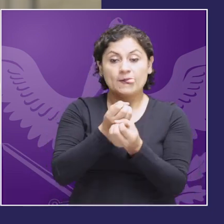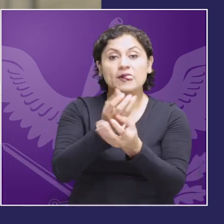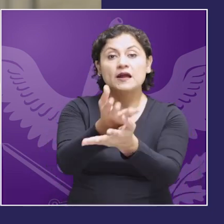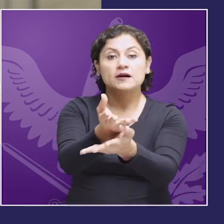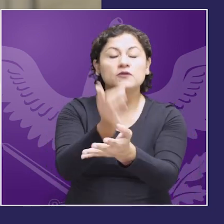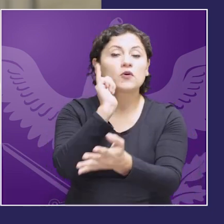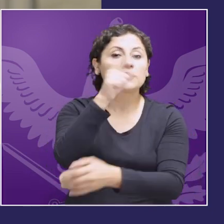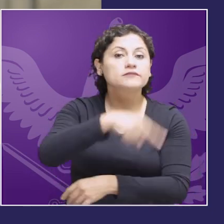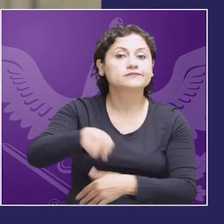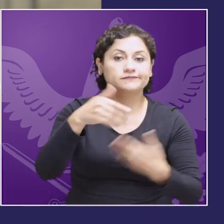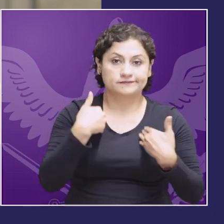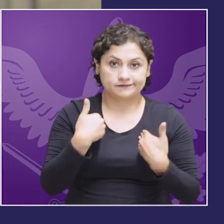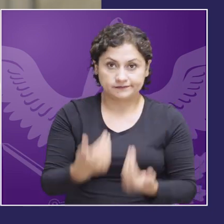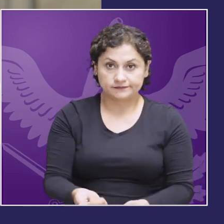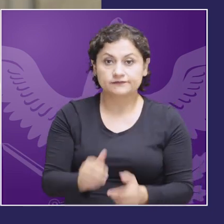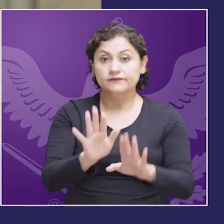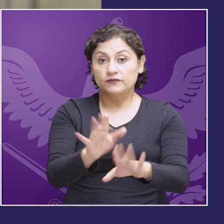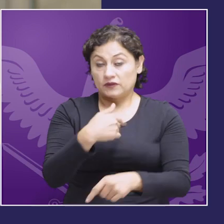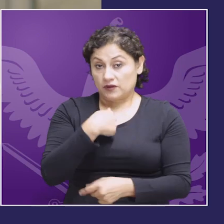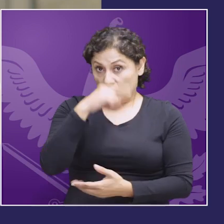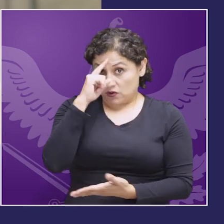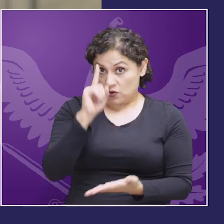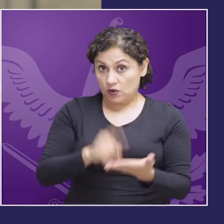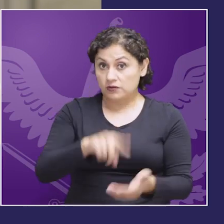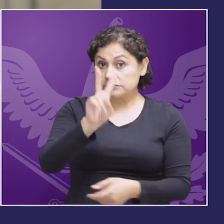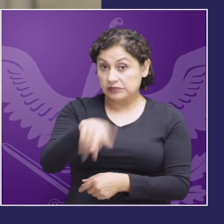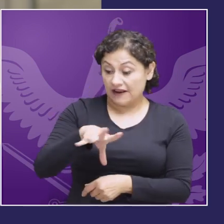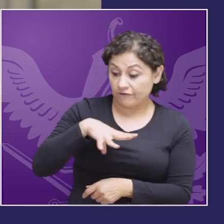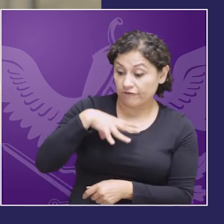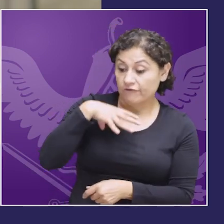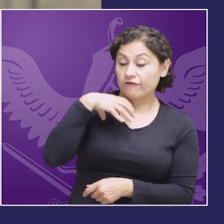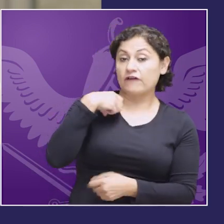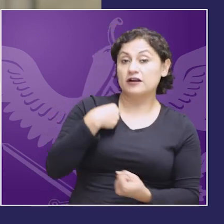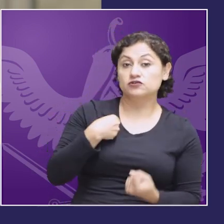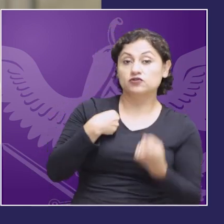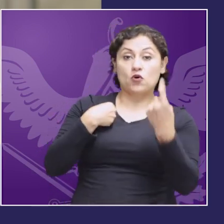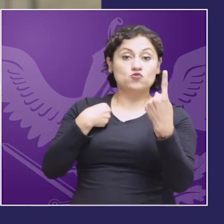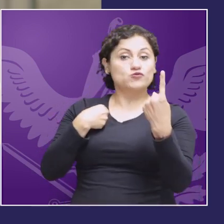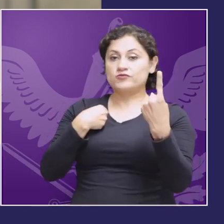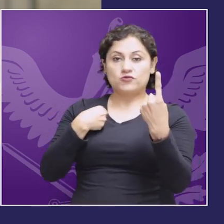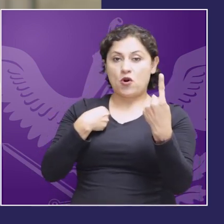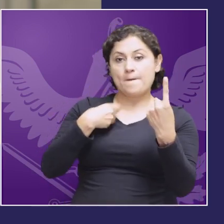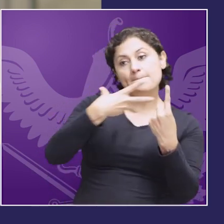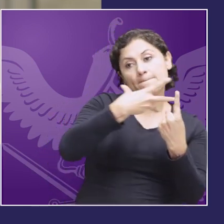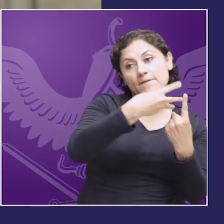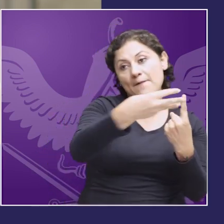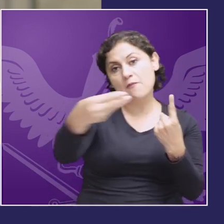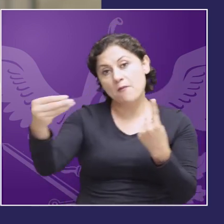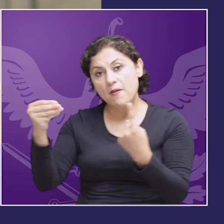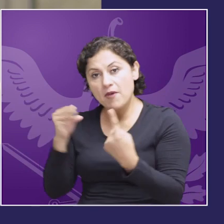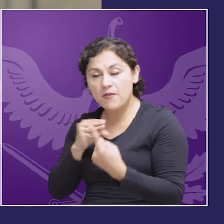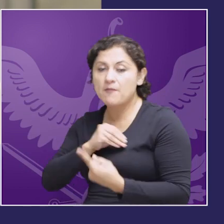yo diría una cuestión que es un mensaje que quiero pasar, ojalá se entienda. Creo que sin duda los esfuerzos tienen